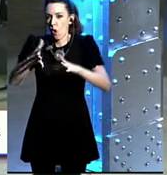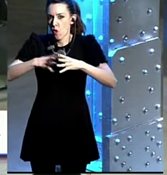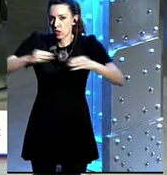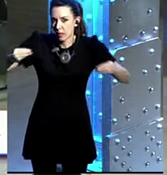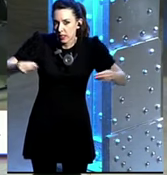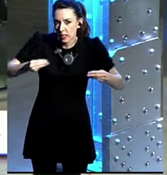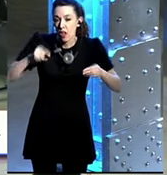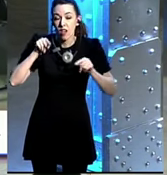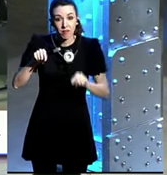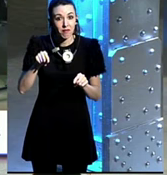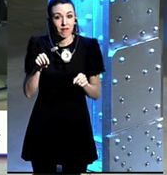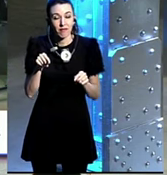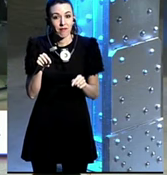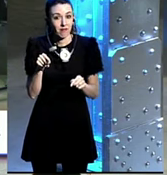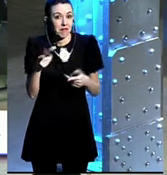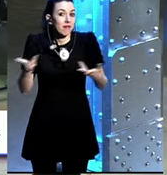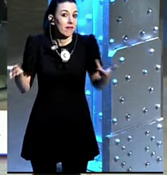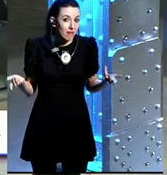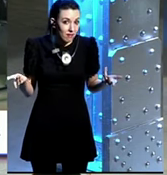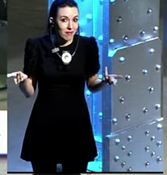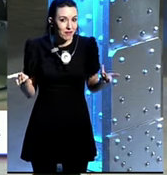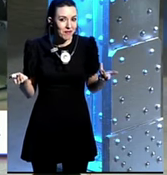universidad, que son, pues eso,